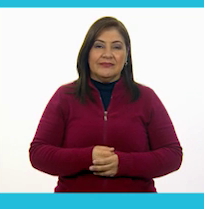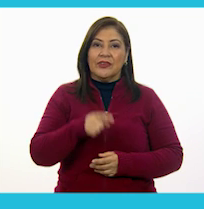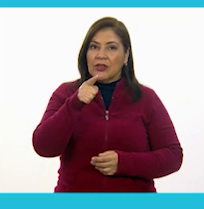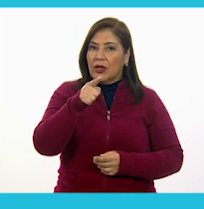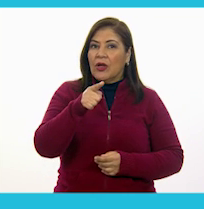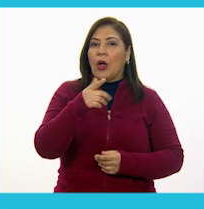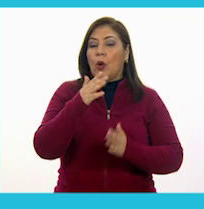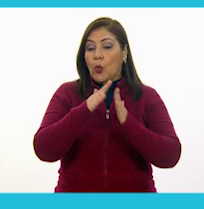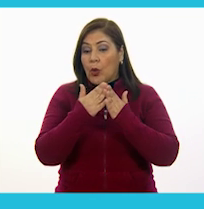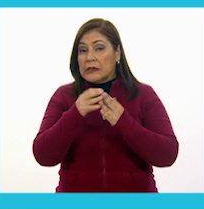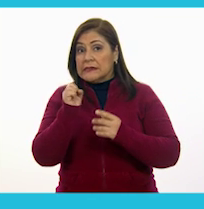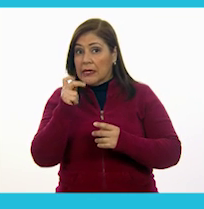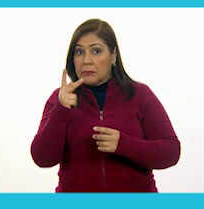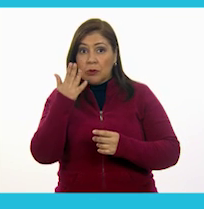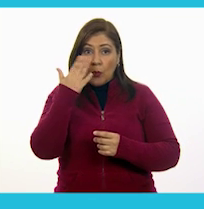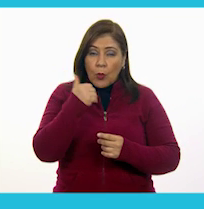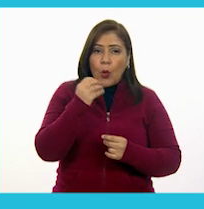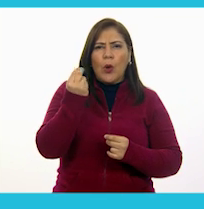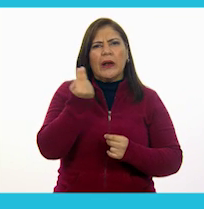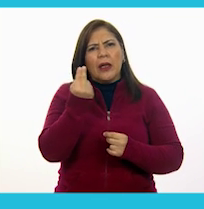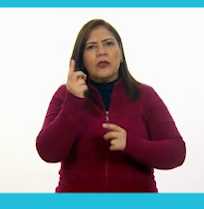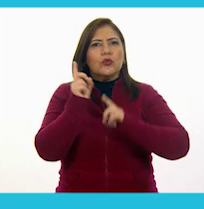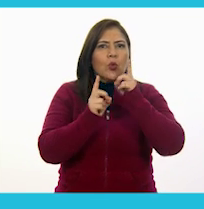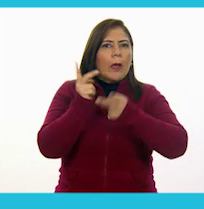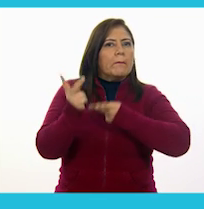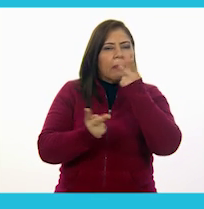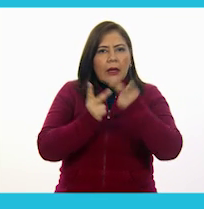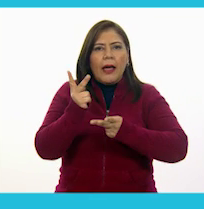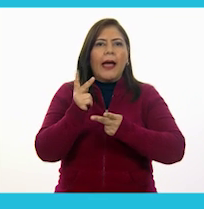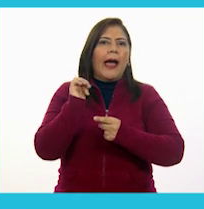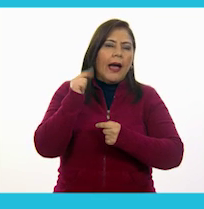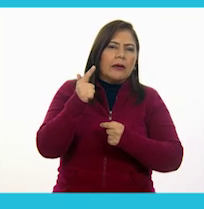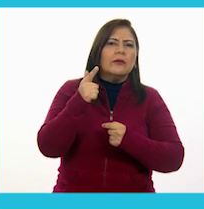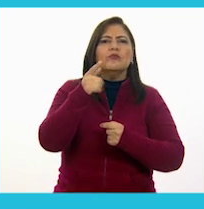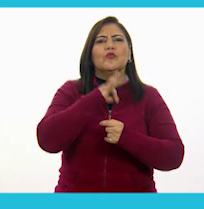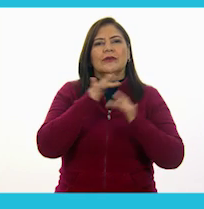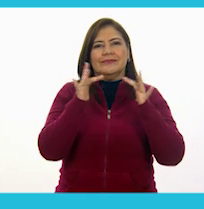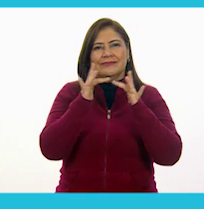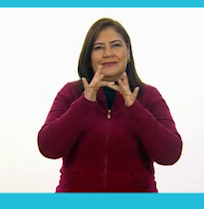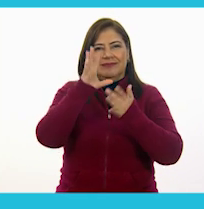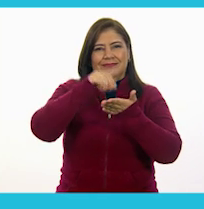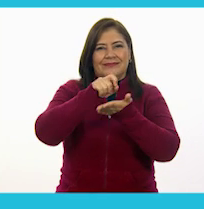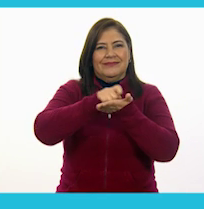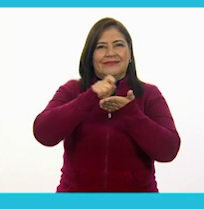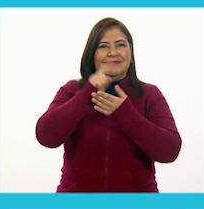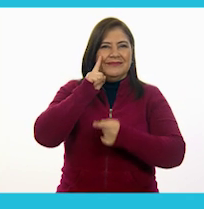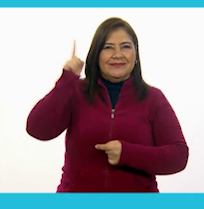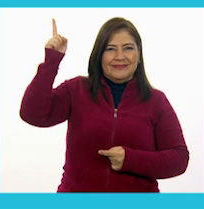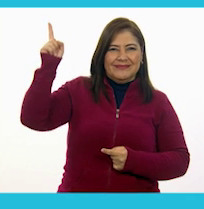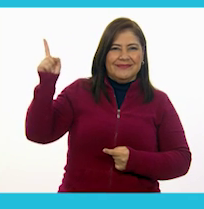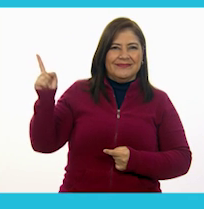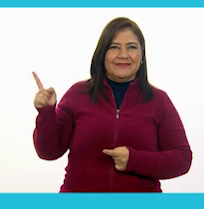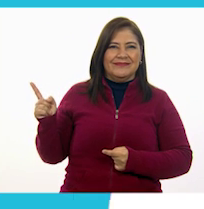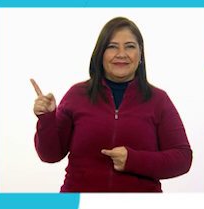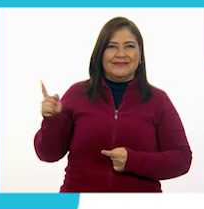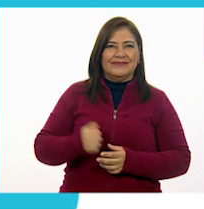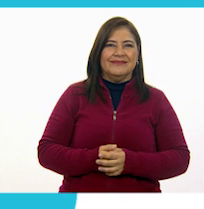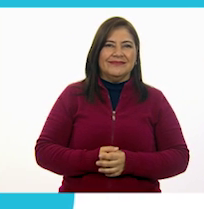Si no tienes el libro de texto o necesitas ayuda para resolver tus dudas, contáctanos.